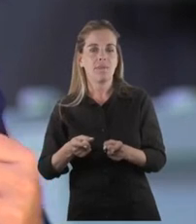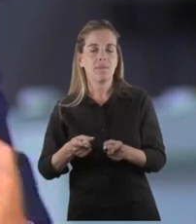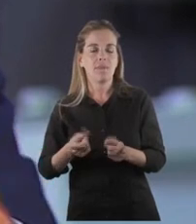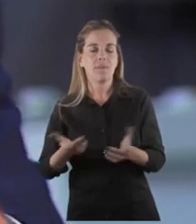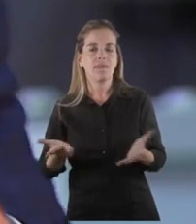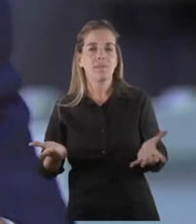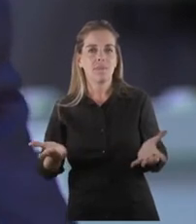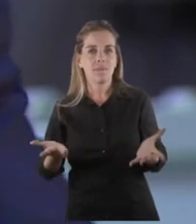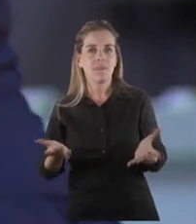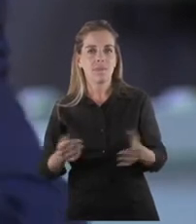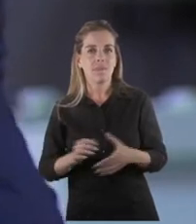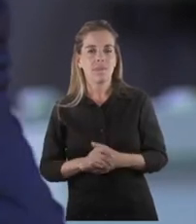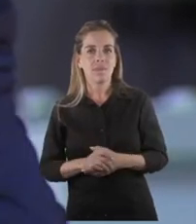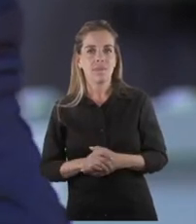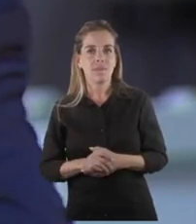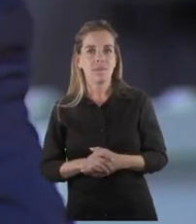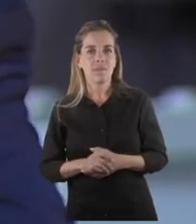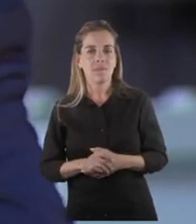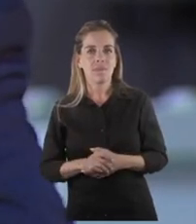Y definitivamente,